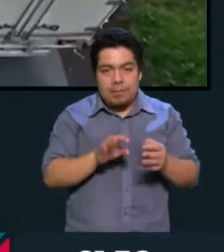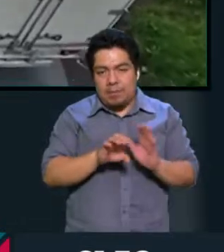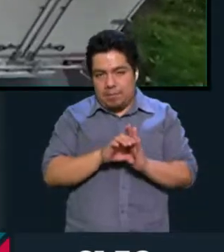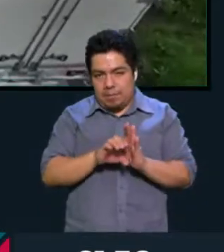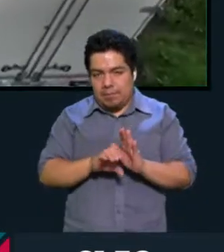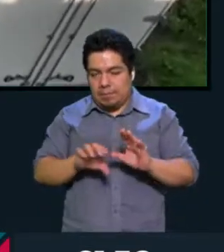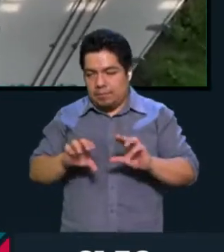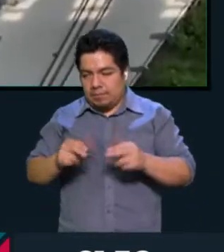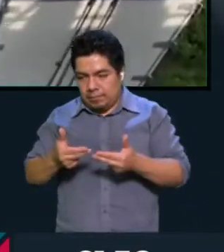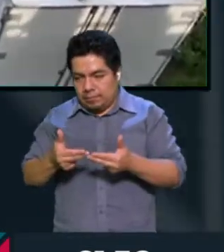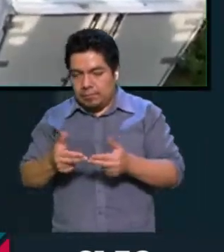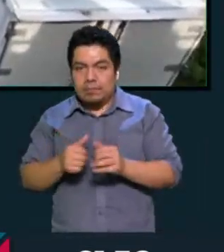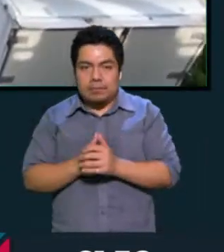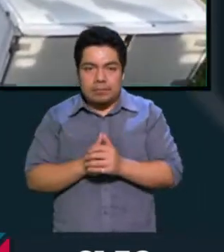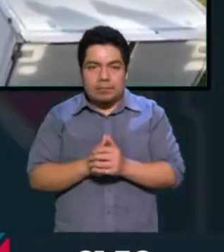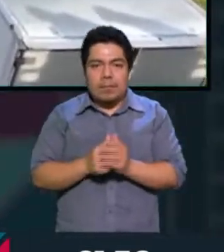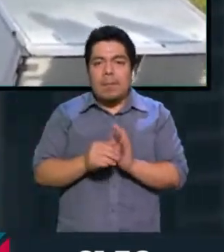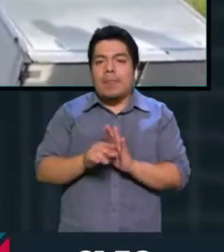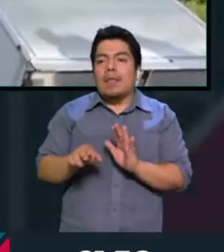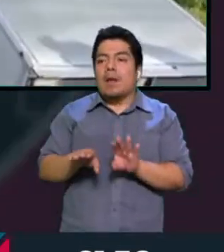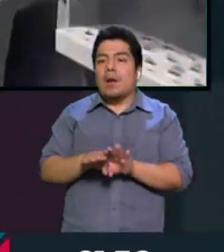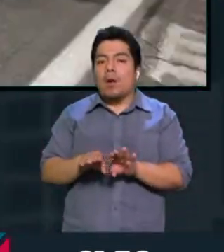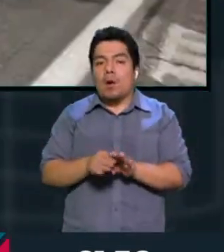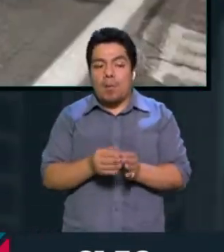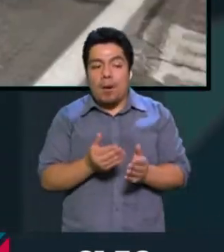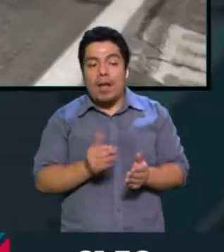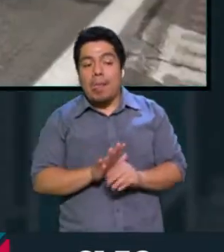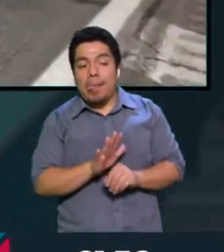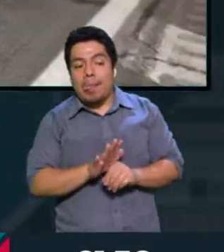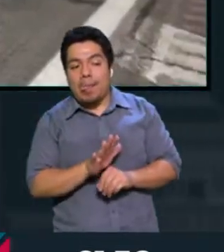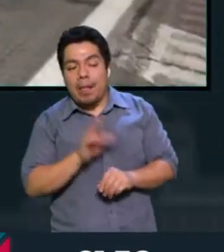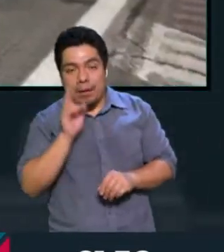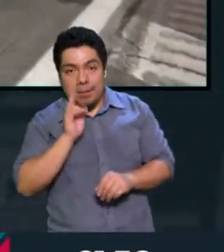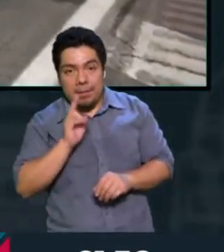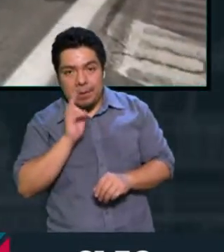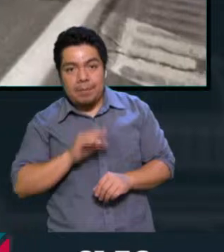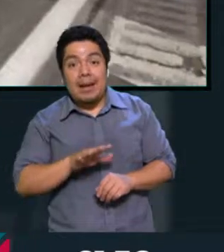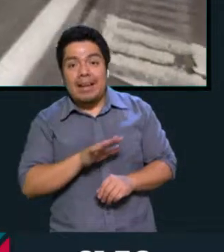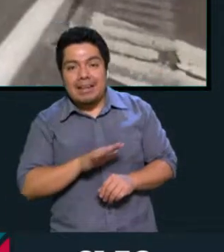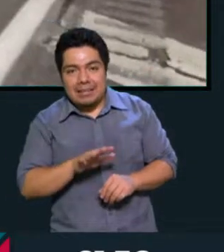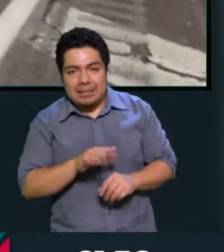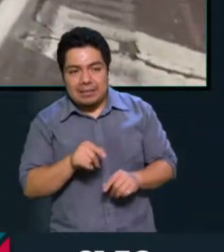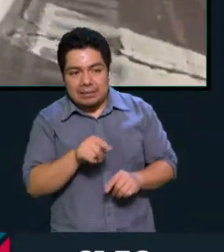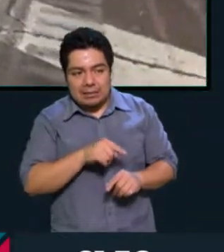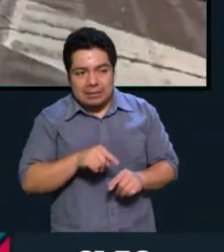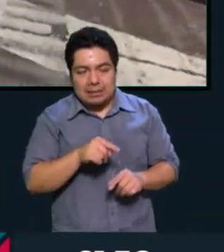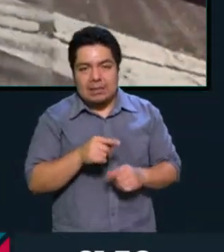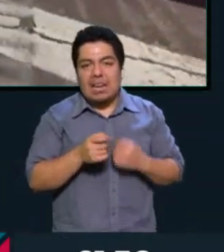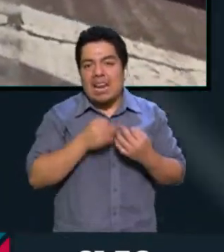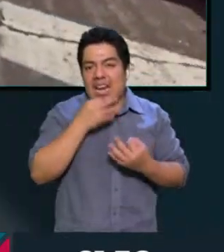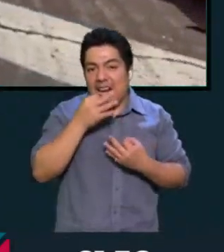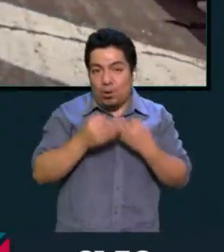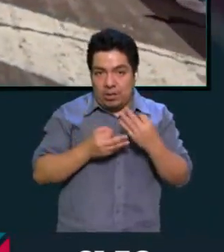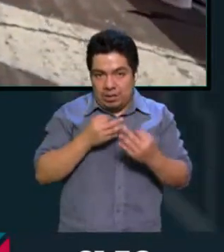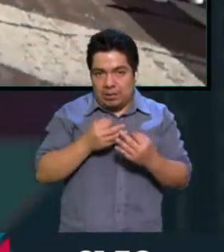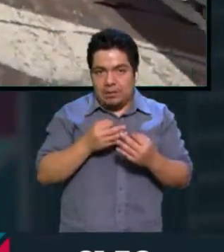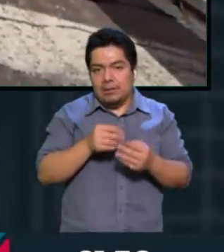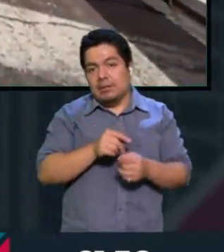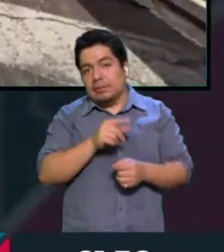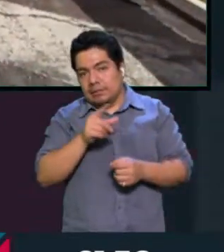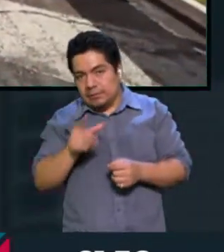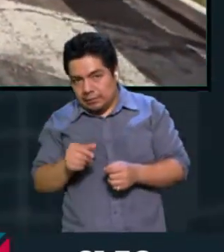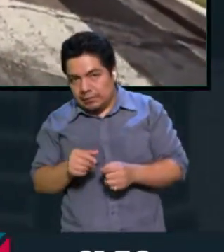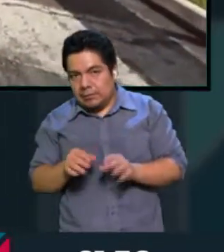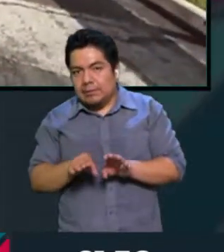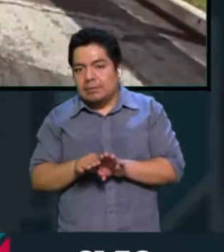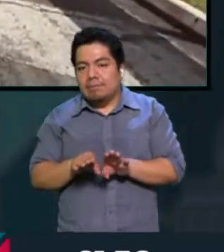Chiapas, sino que se provoca también para generar una nota en la cual al final es parte